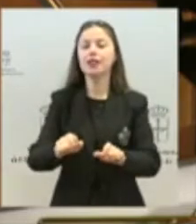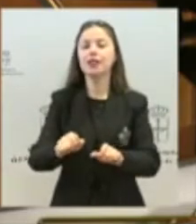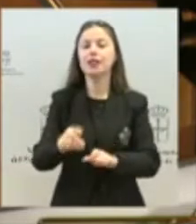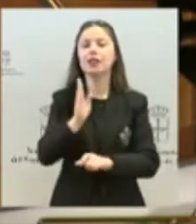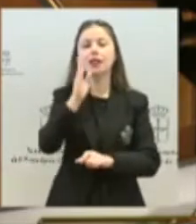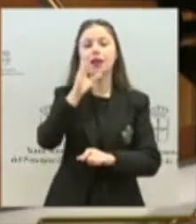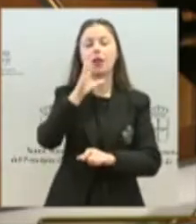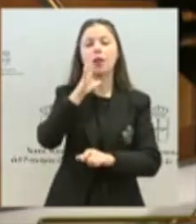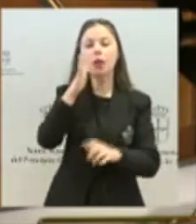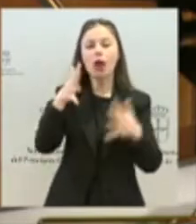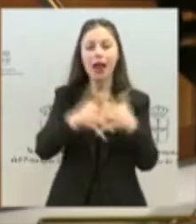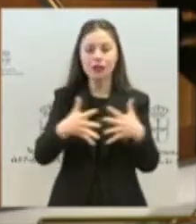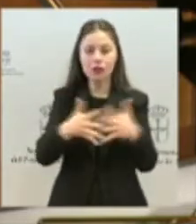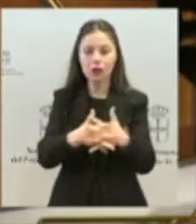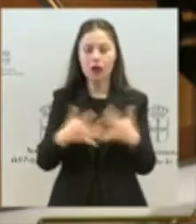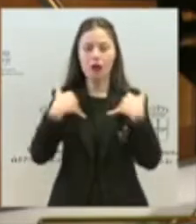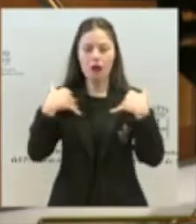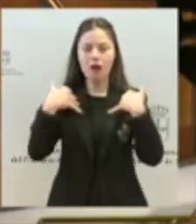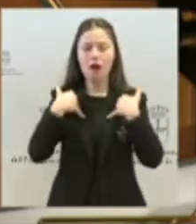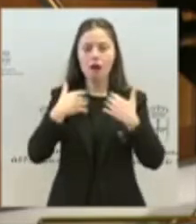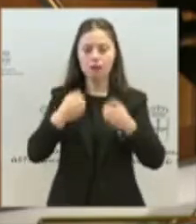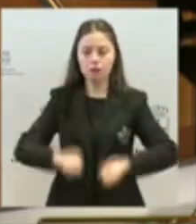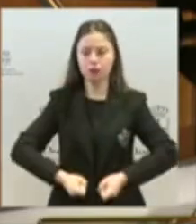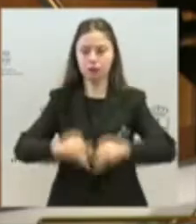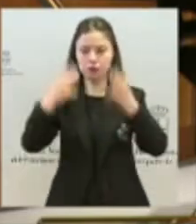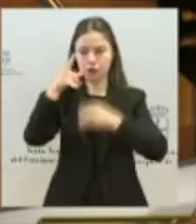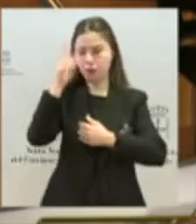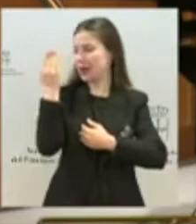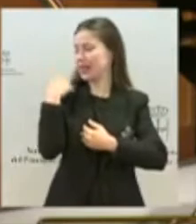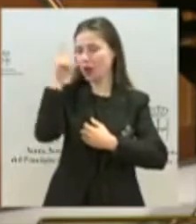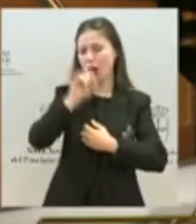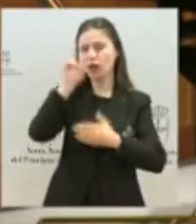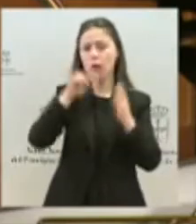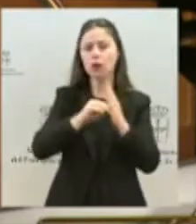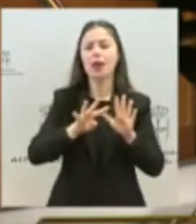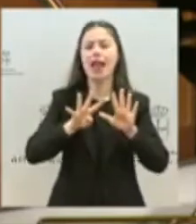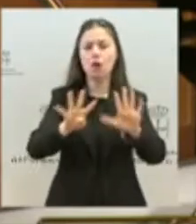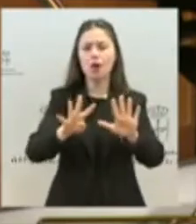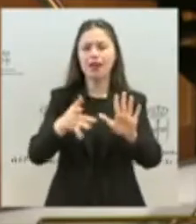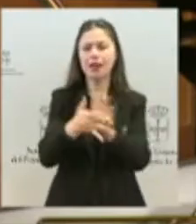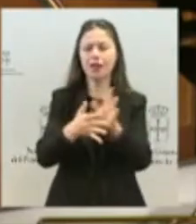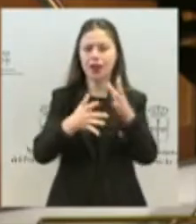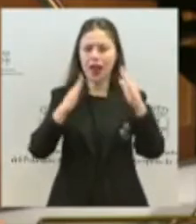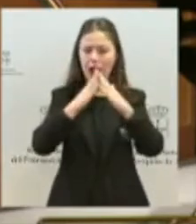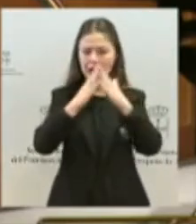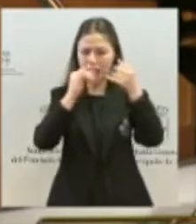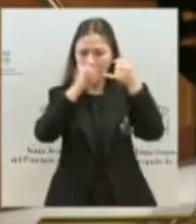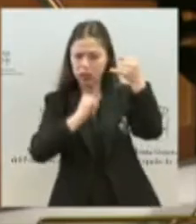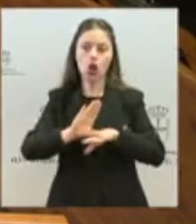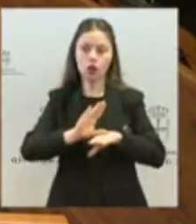bloques de viviendas que desde 2009 conviven con multitud de grietas en sus viviendas y deficiencias en los cimientos de sus